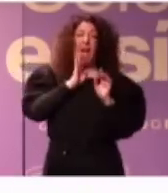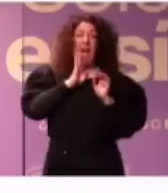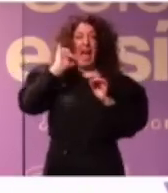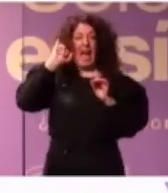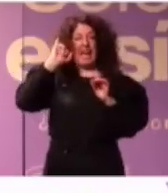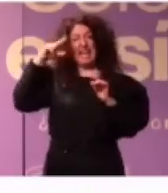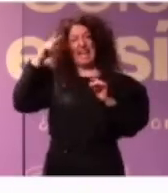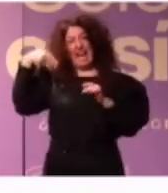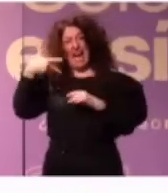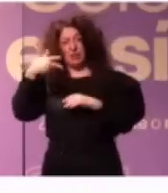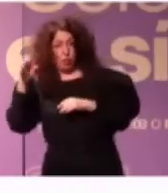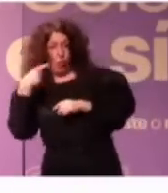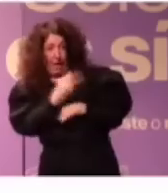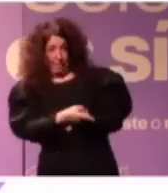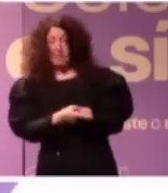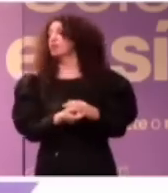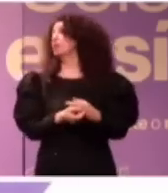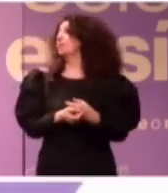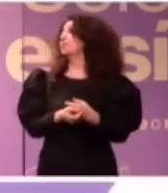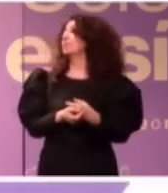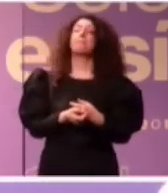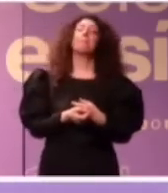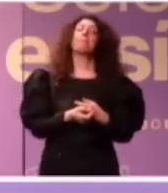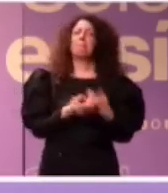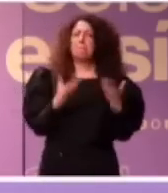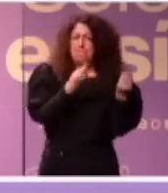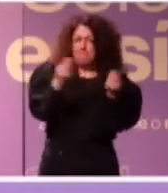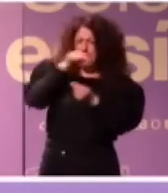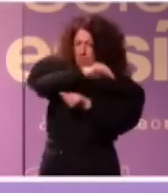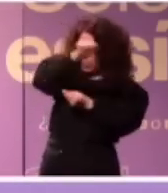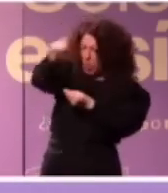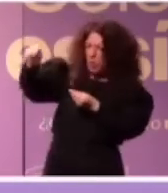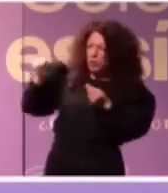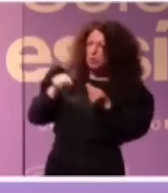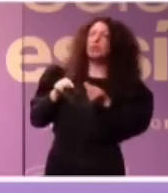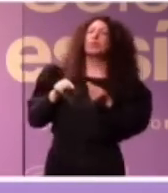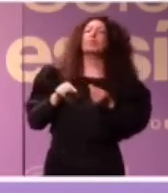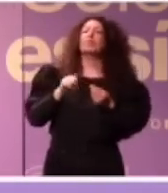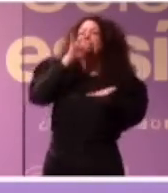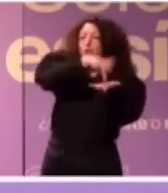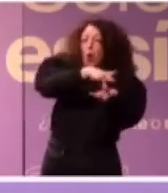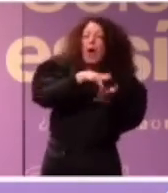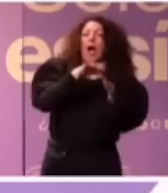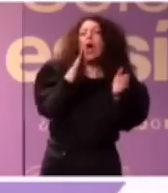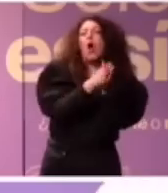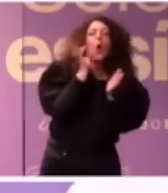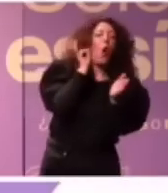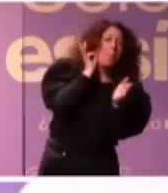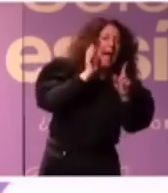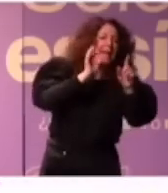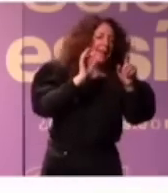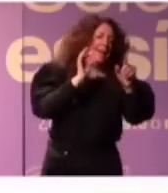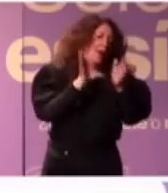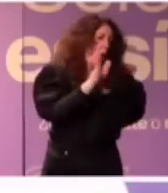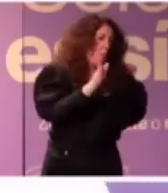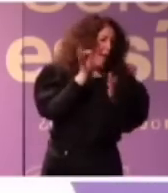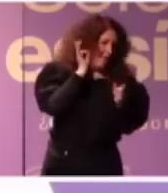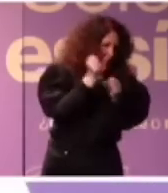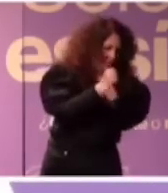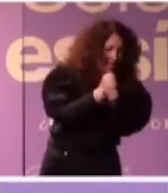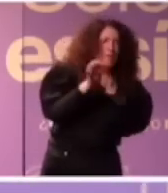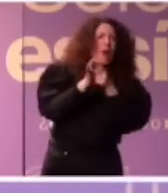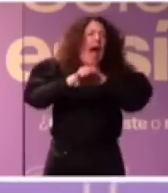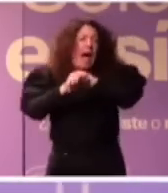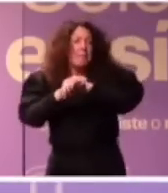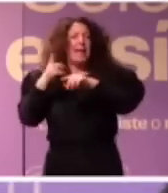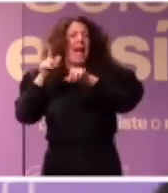¿Cuántas de vosotras no habéis vivido o habéis tenido una compañera en el trabajo, una amiga, una familiar, a la que un familiar